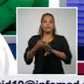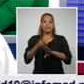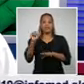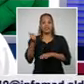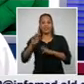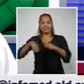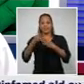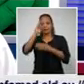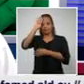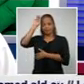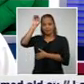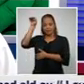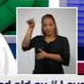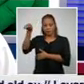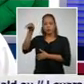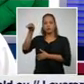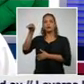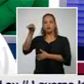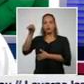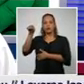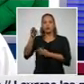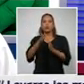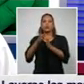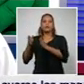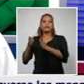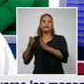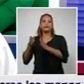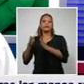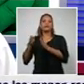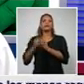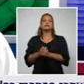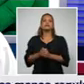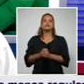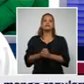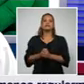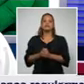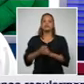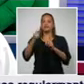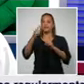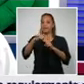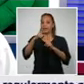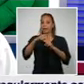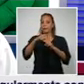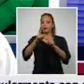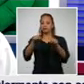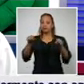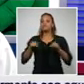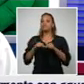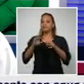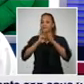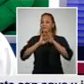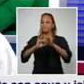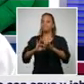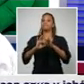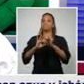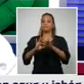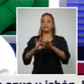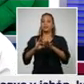ingreso, una parte de ellos en terapia intensiva, en un